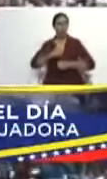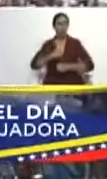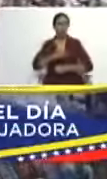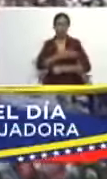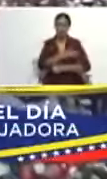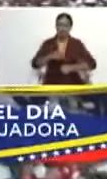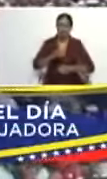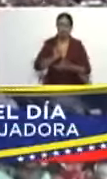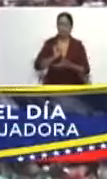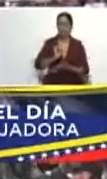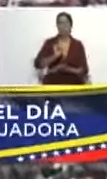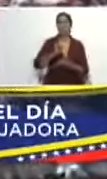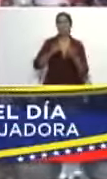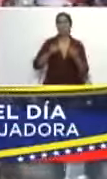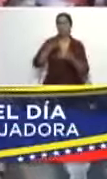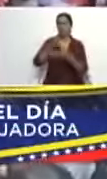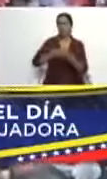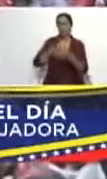de los pueblos,